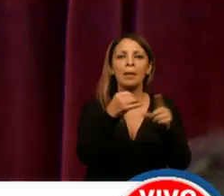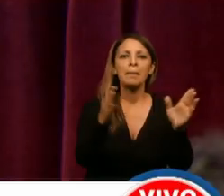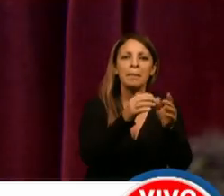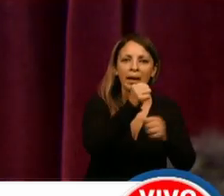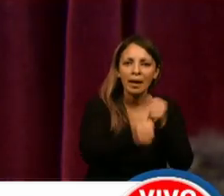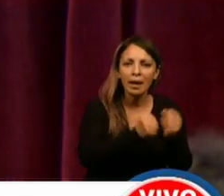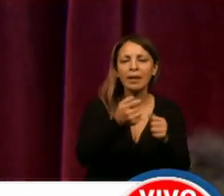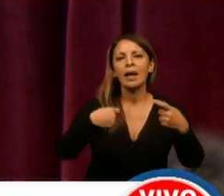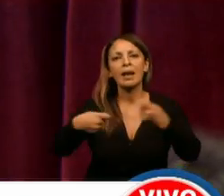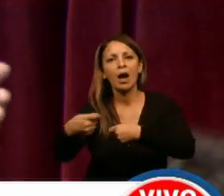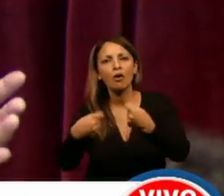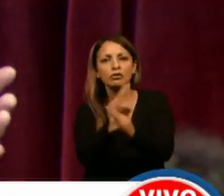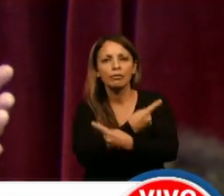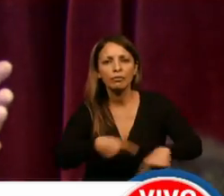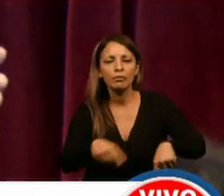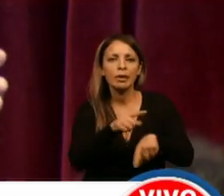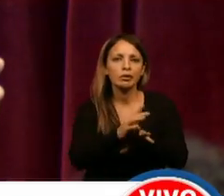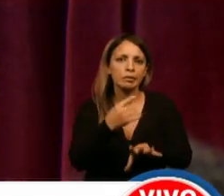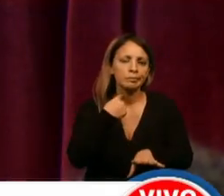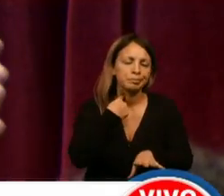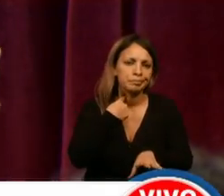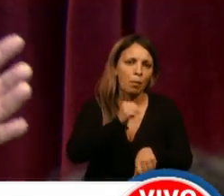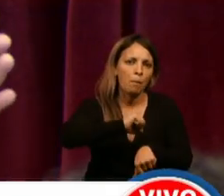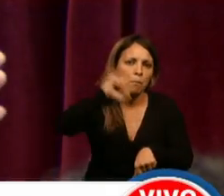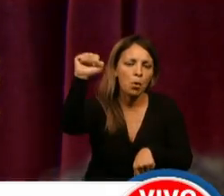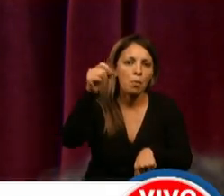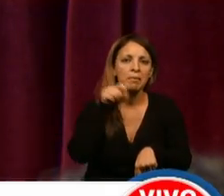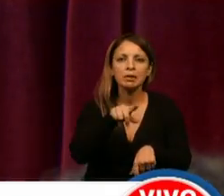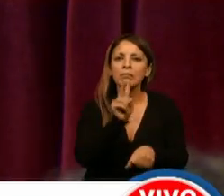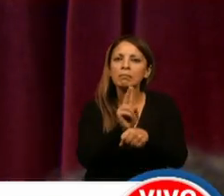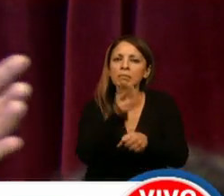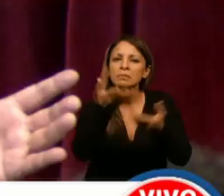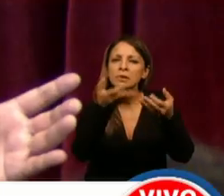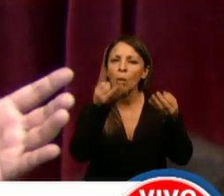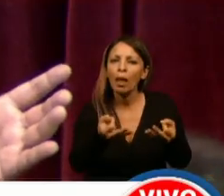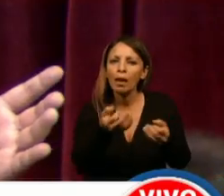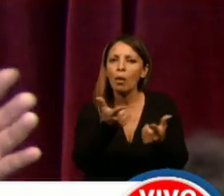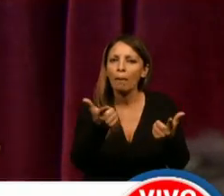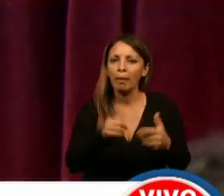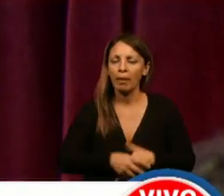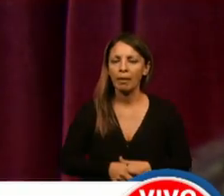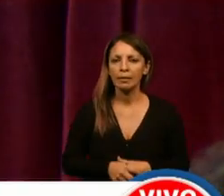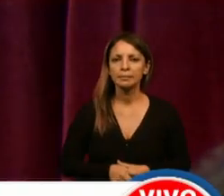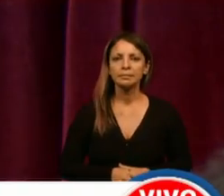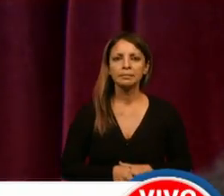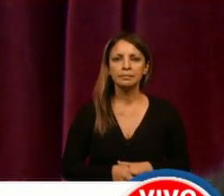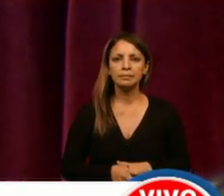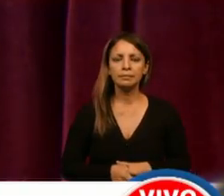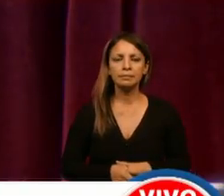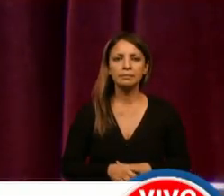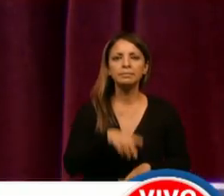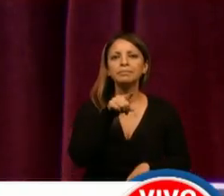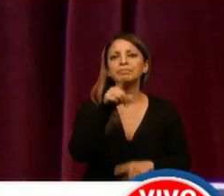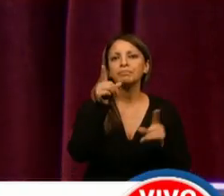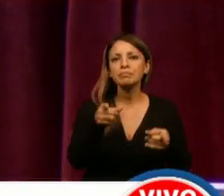los comercios que padecieron tarifazos impagable y que para ellos no había seguridad jurídica ni ni siquiera había seguridad social no me